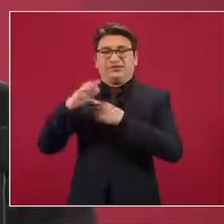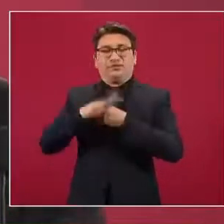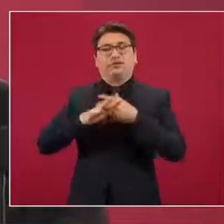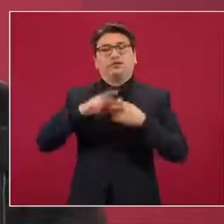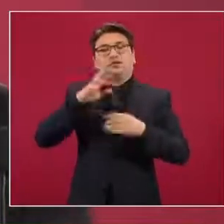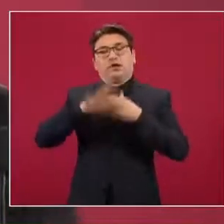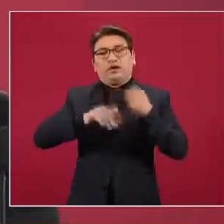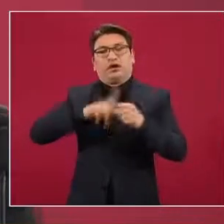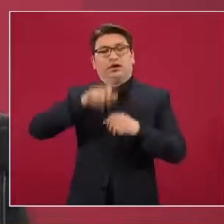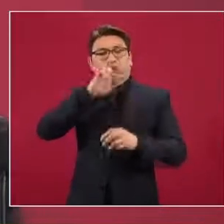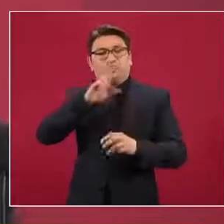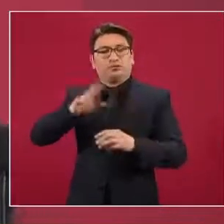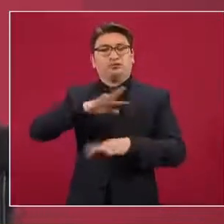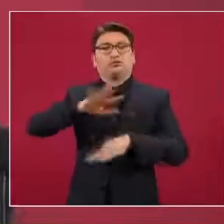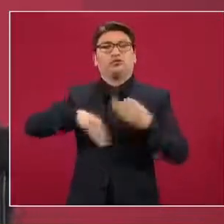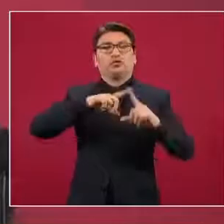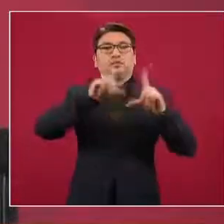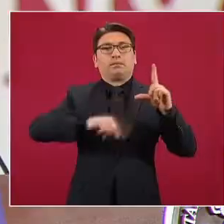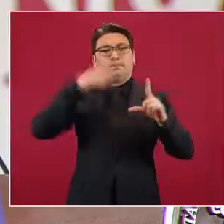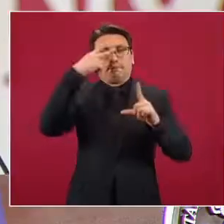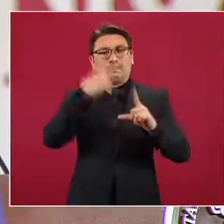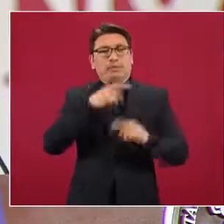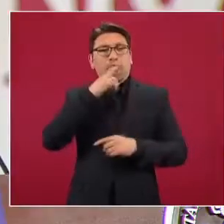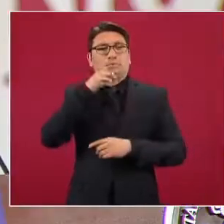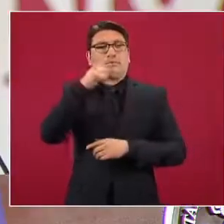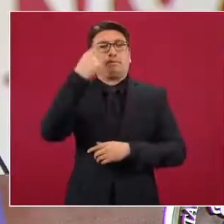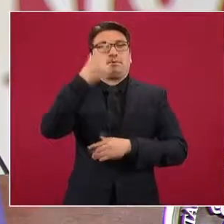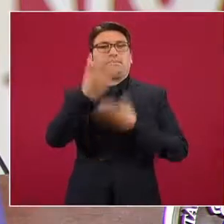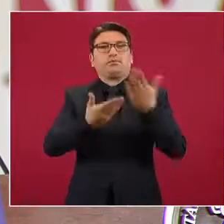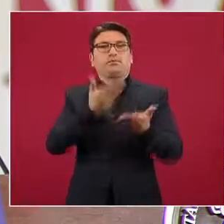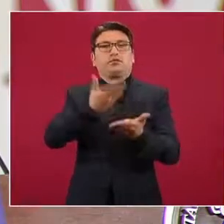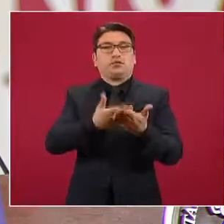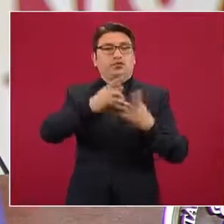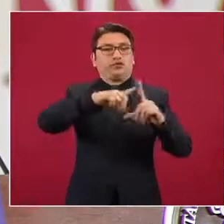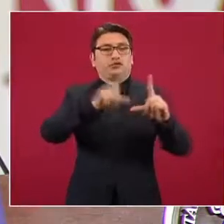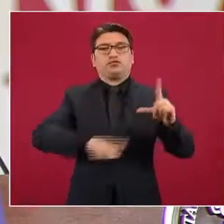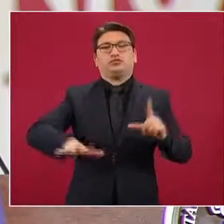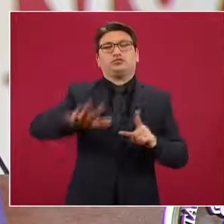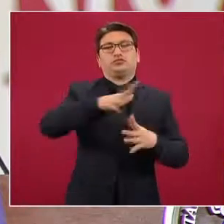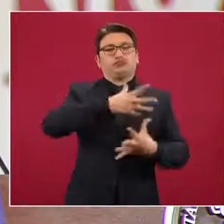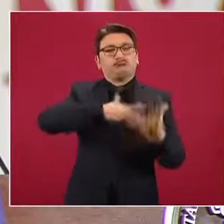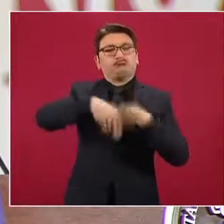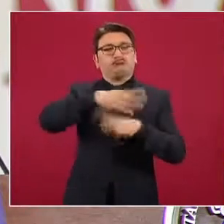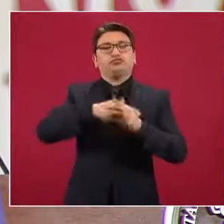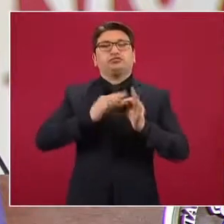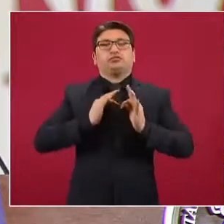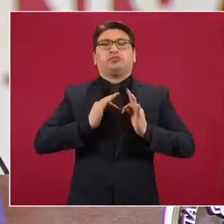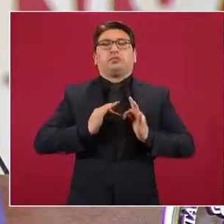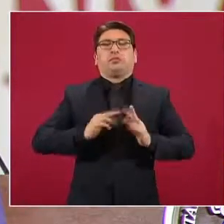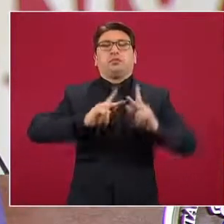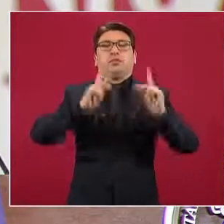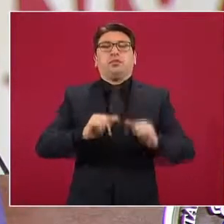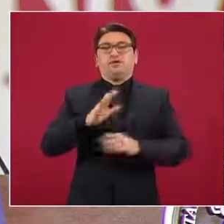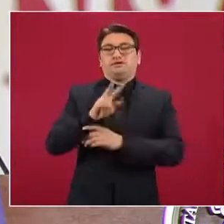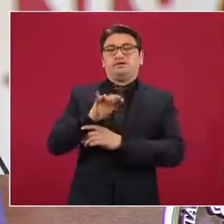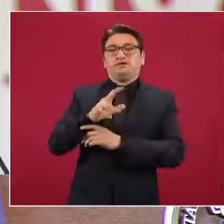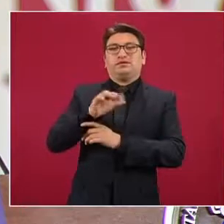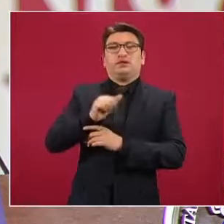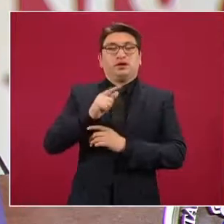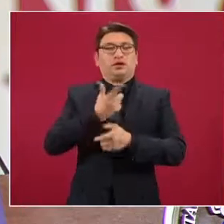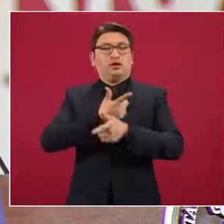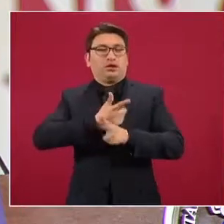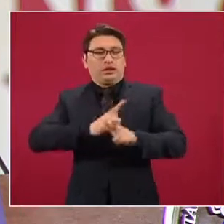como propósito contribuir a la construcción de una convivencia nacional pacífica, cívica, con libertad,